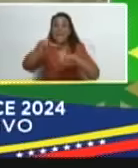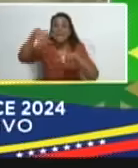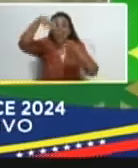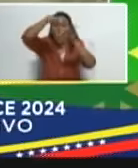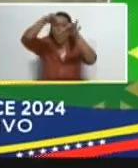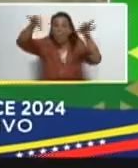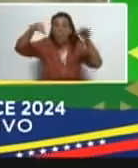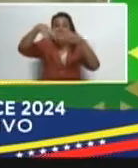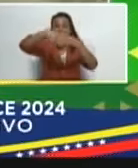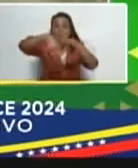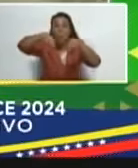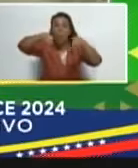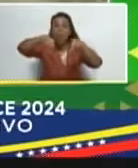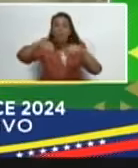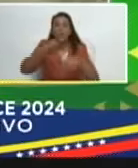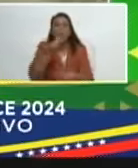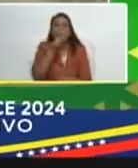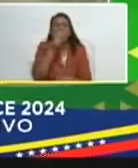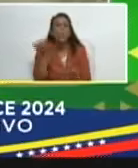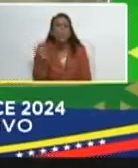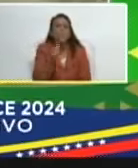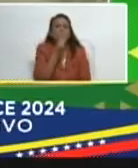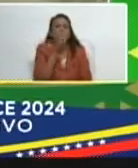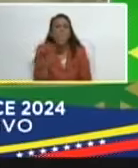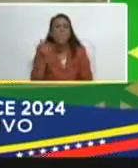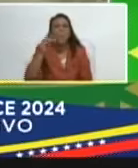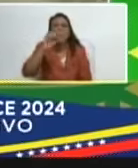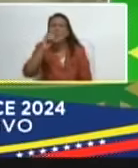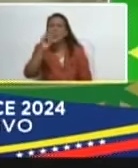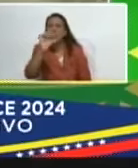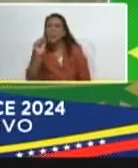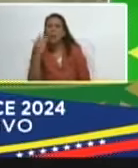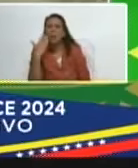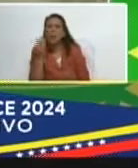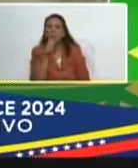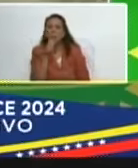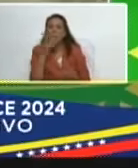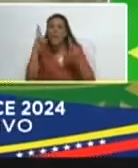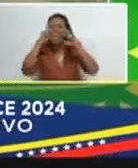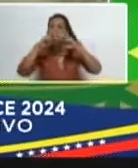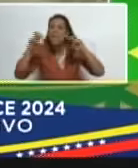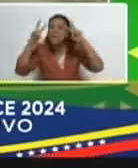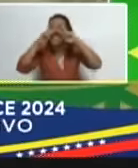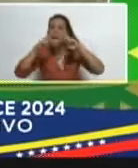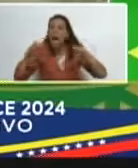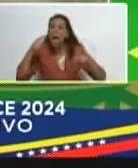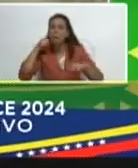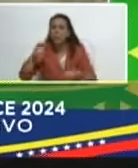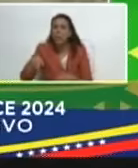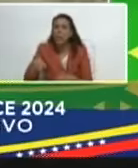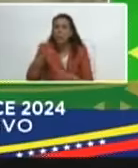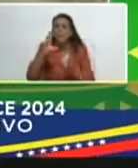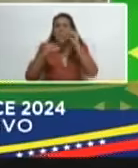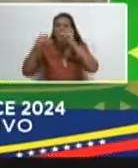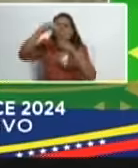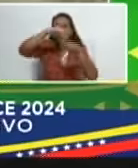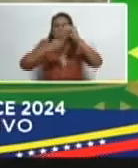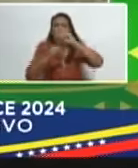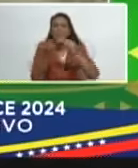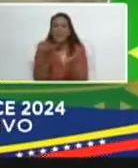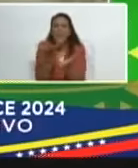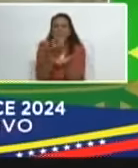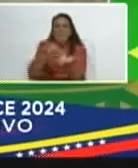Le pregunté al hoyo cómo se come la medusa. Ellos están investigando, dice Castro Soteldo, que él prepara una medusa